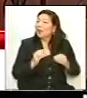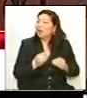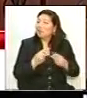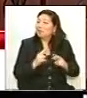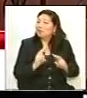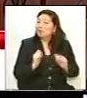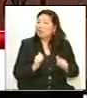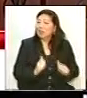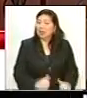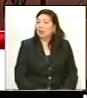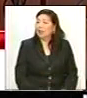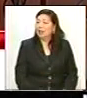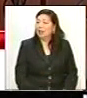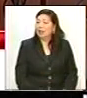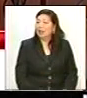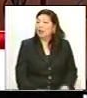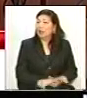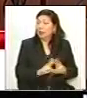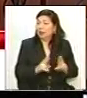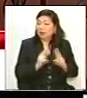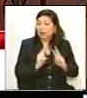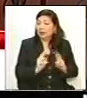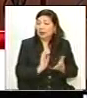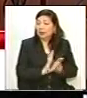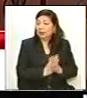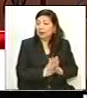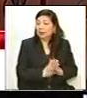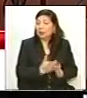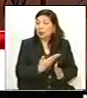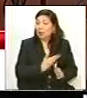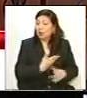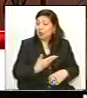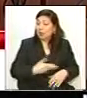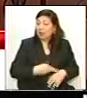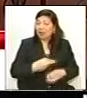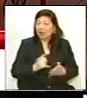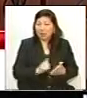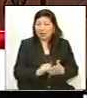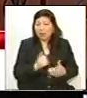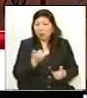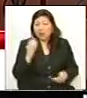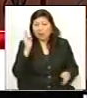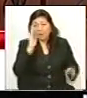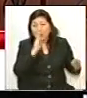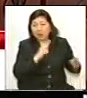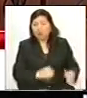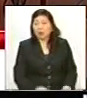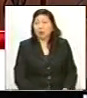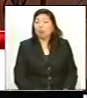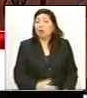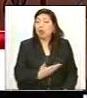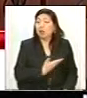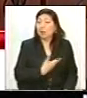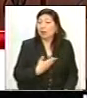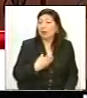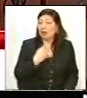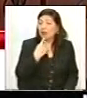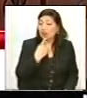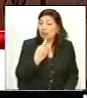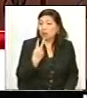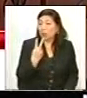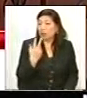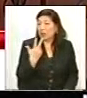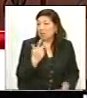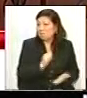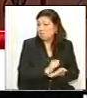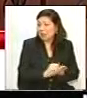bueno al levantamiento de observaciones del gobierno regional. Y esto generó una gran preocupación porque el gobierno regional anunciaba cada dos o tres meses